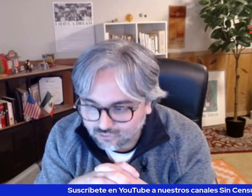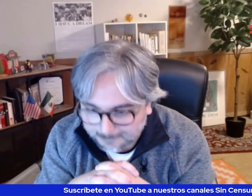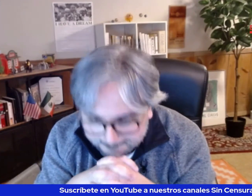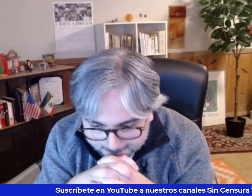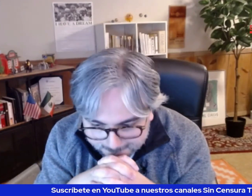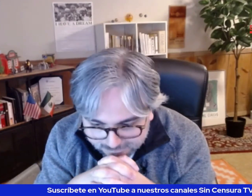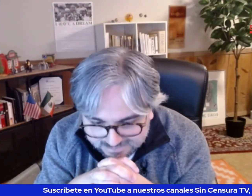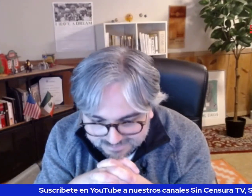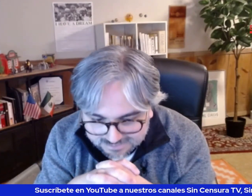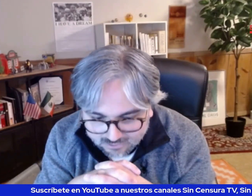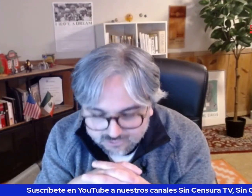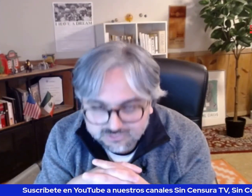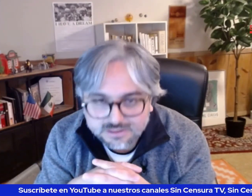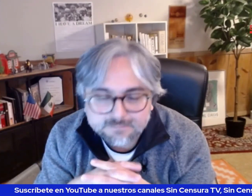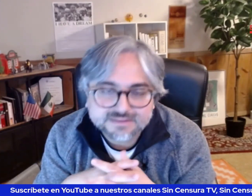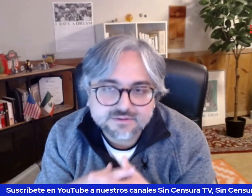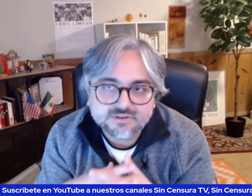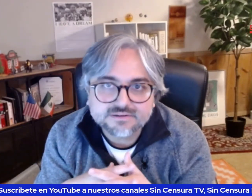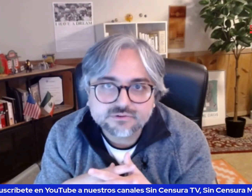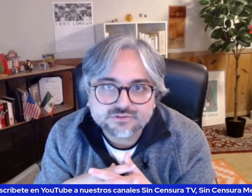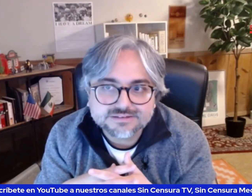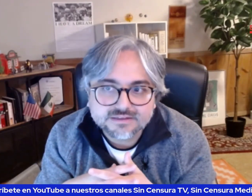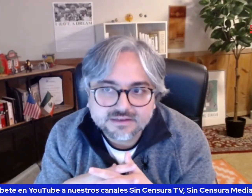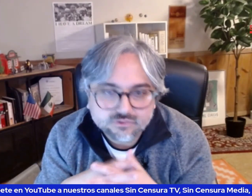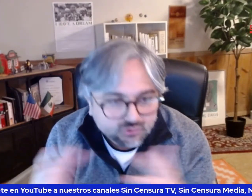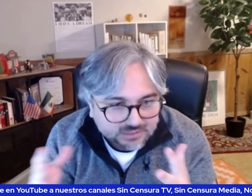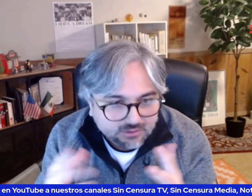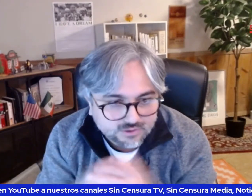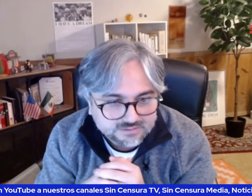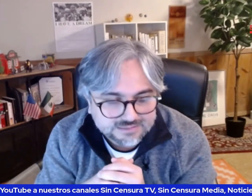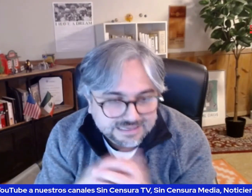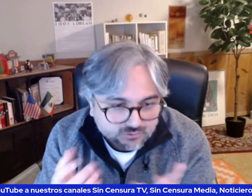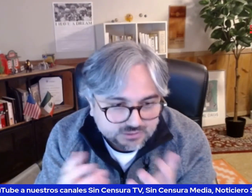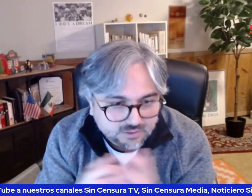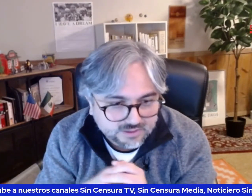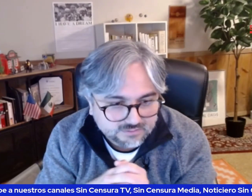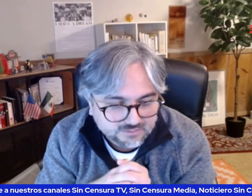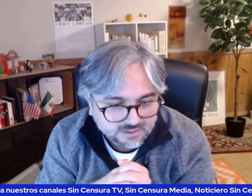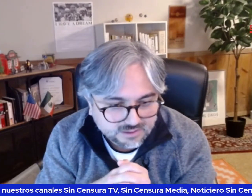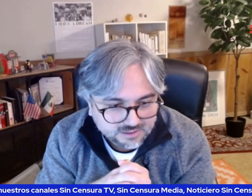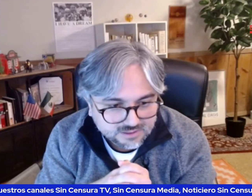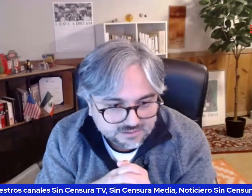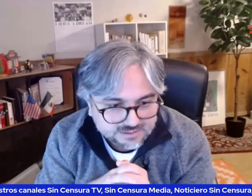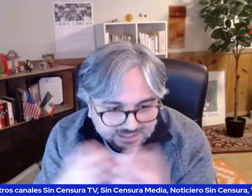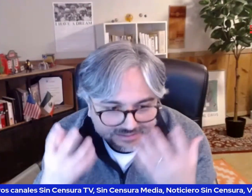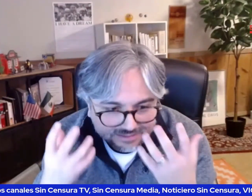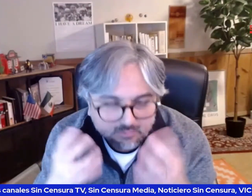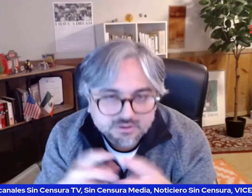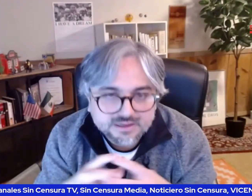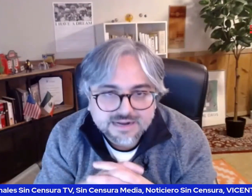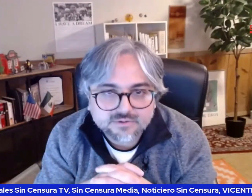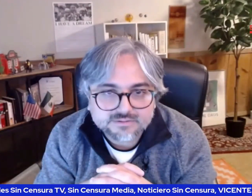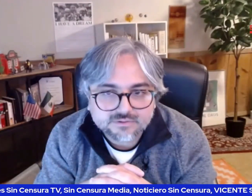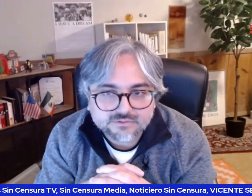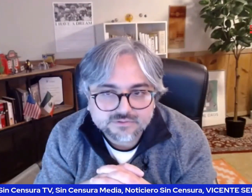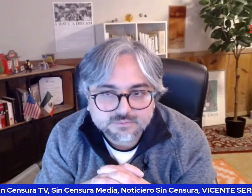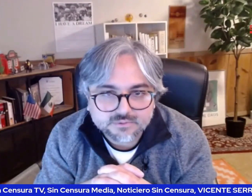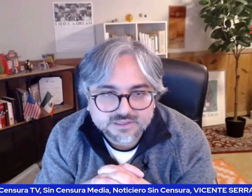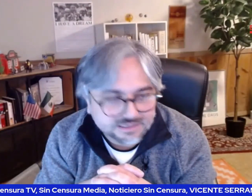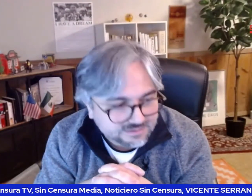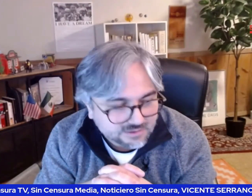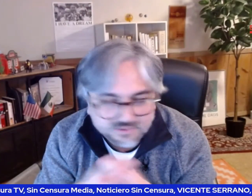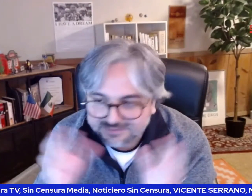situación. Los impartidores de justicia, los juzgadores, las juzgadoras, tendrían que tener muy claro ese